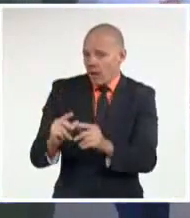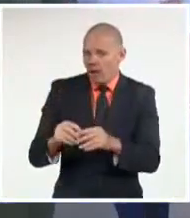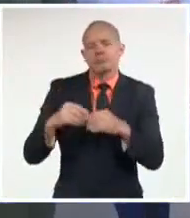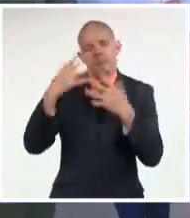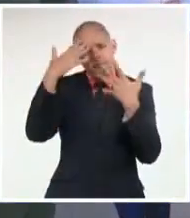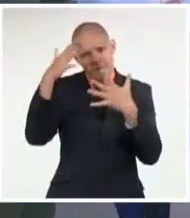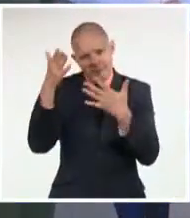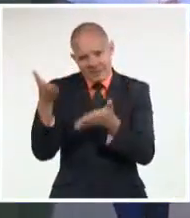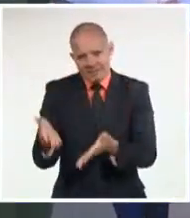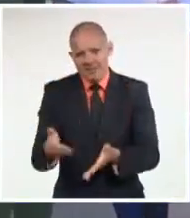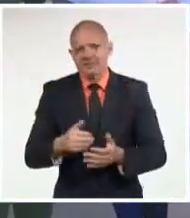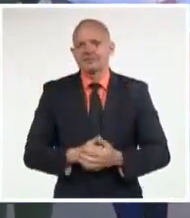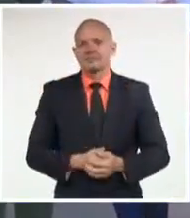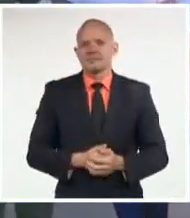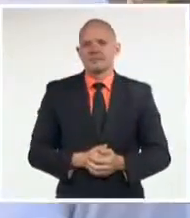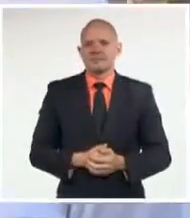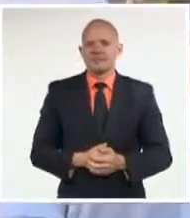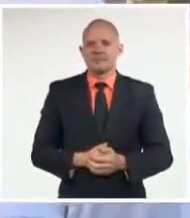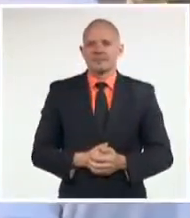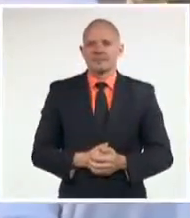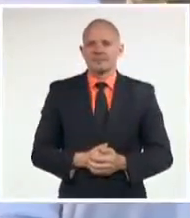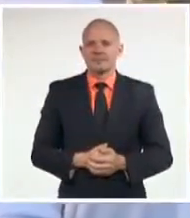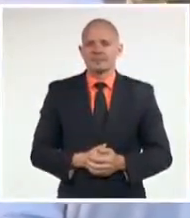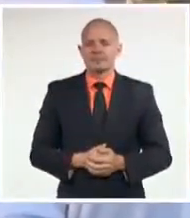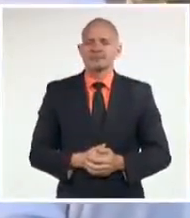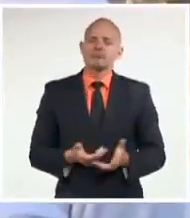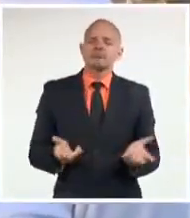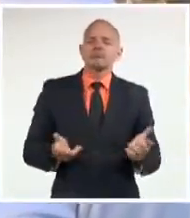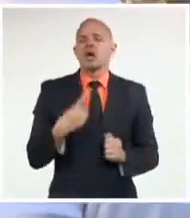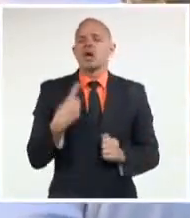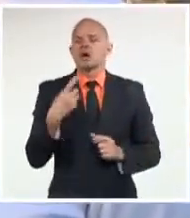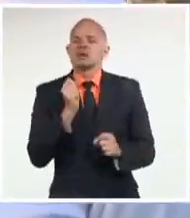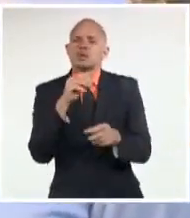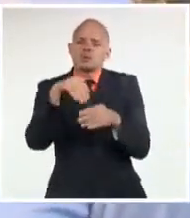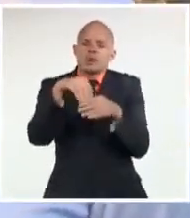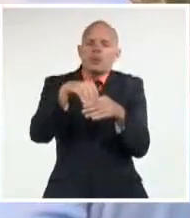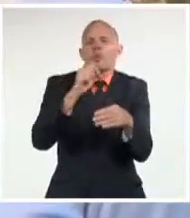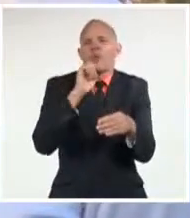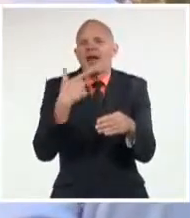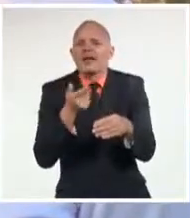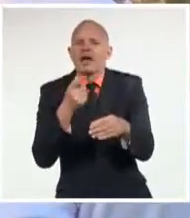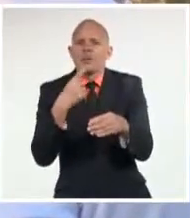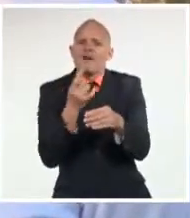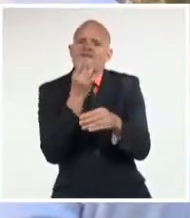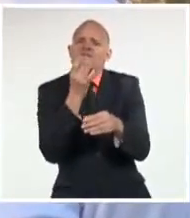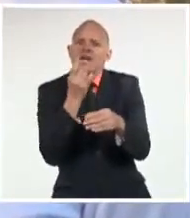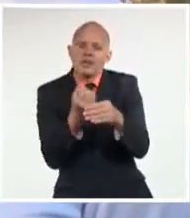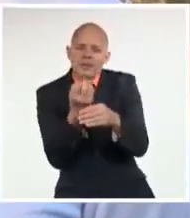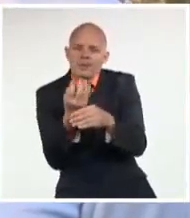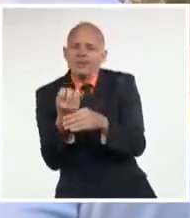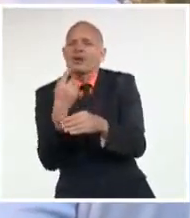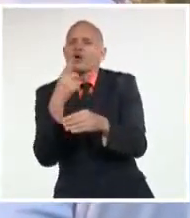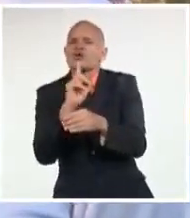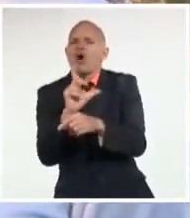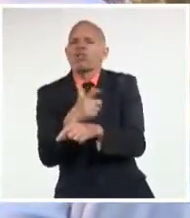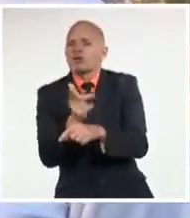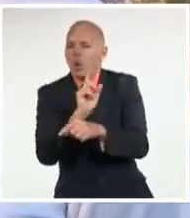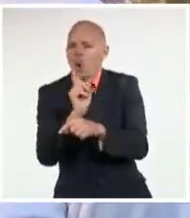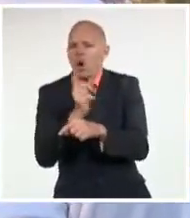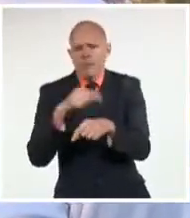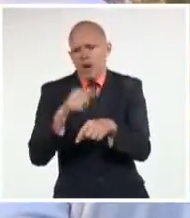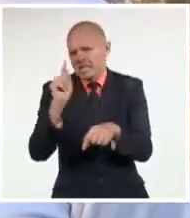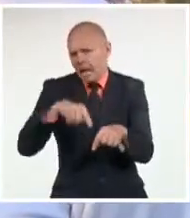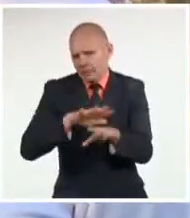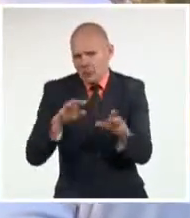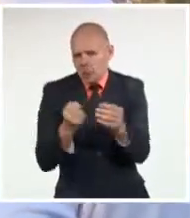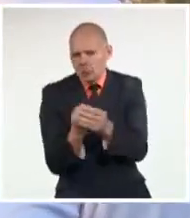que contribuyeron a su recuperación. Tratamos de sembrar productos de ciclo corto, porque ya que contamos con un nuevo punto de venta,